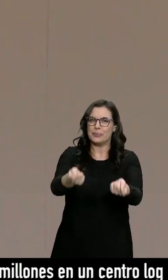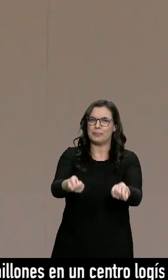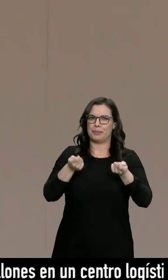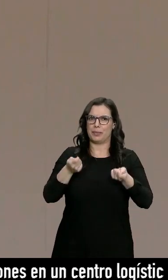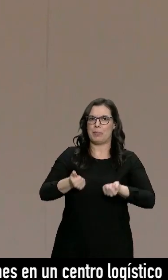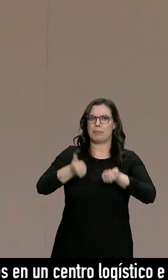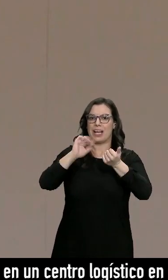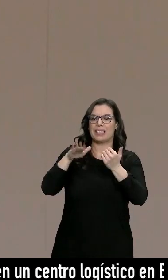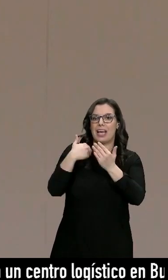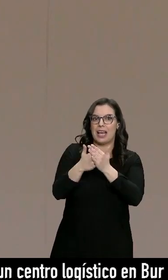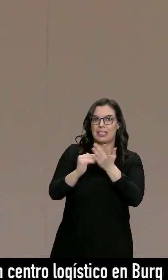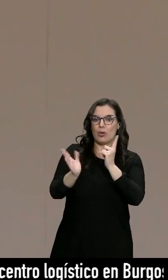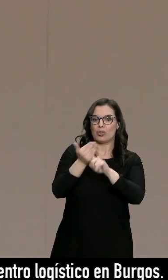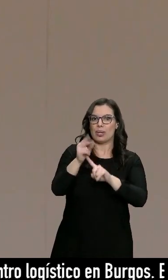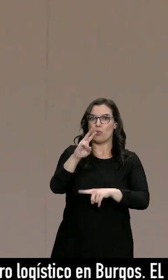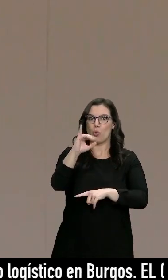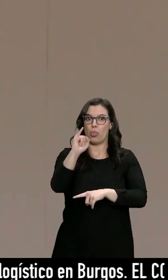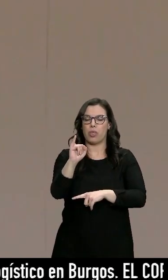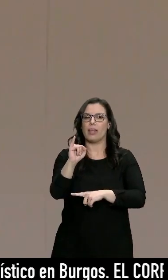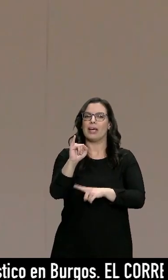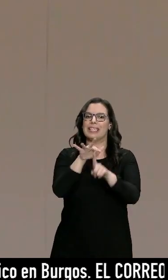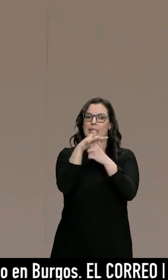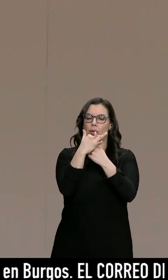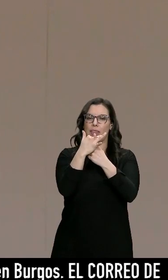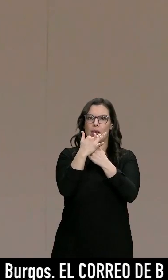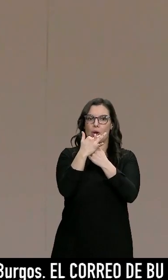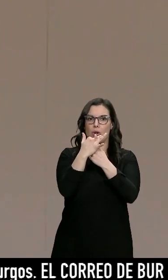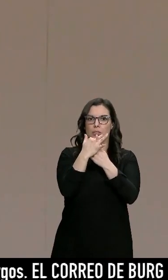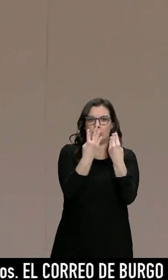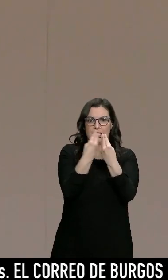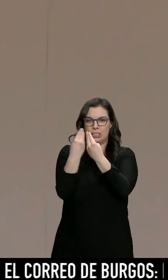al menos hasta conseguir que nuestras UCIs vuelvan a una situación